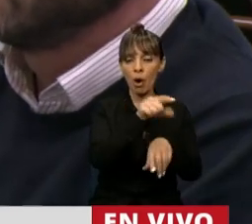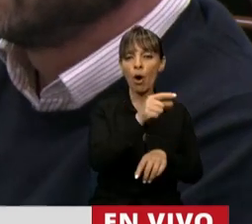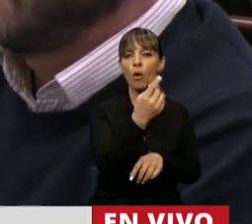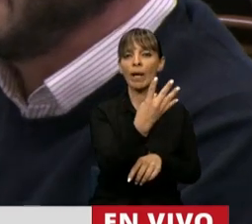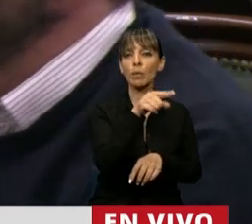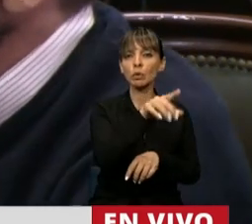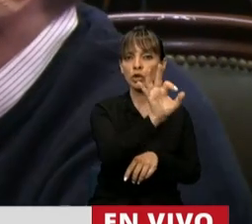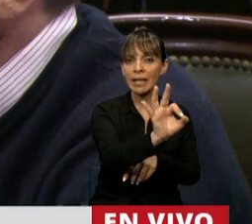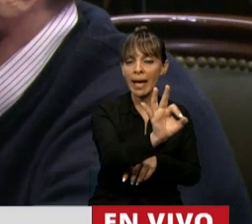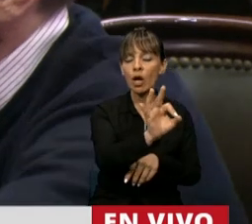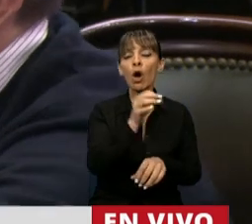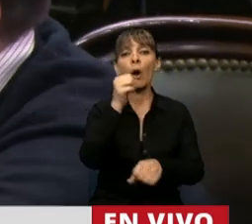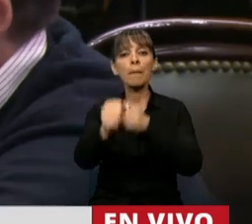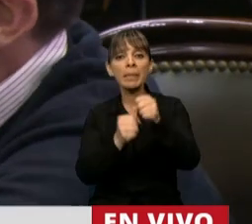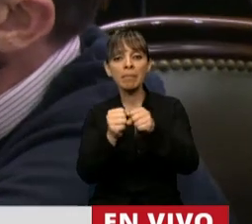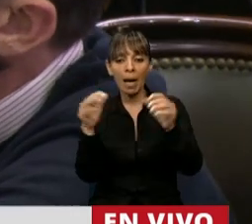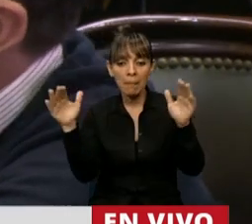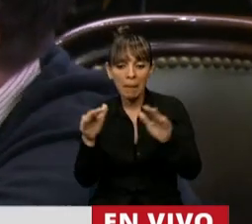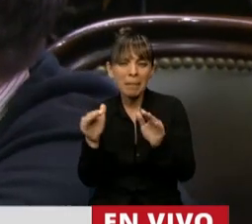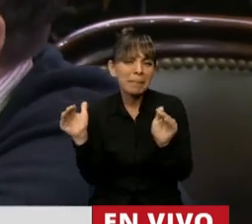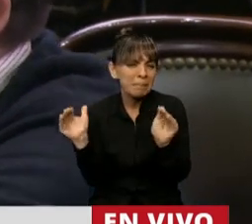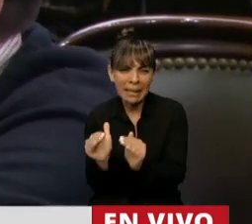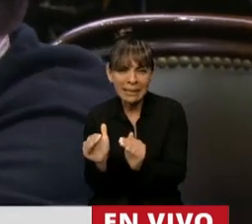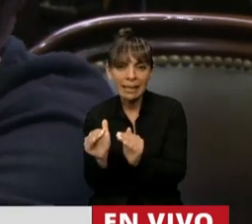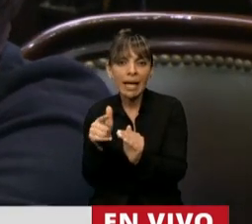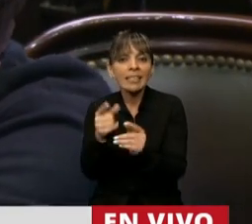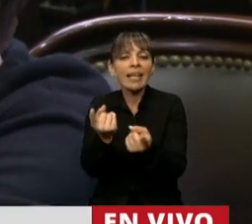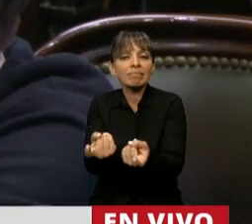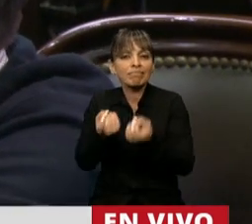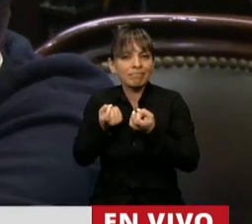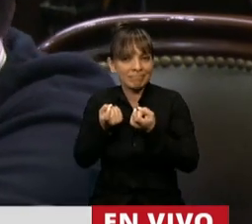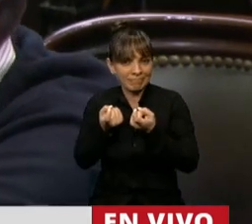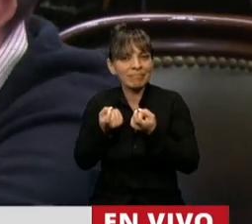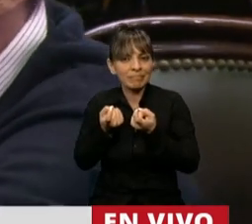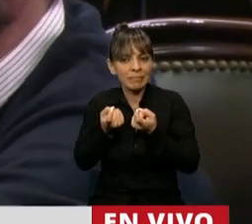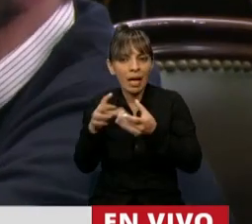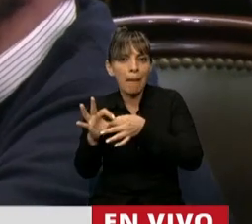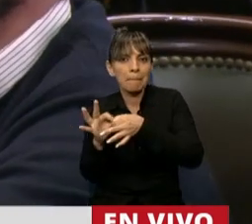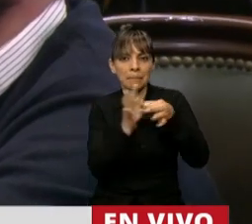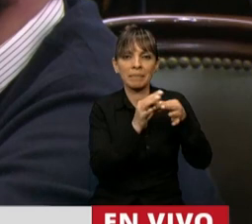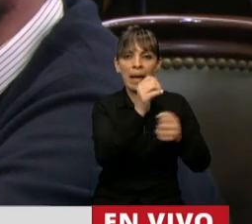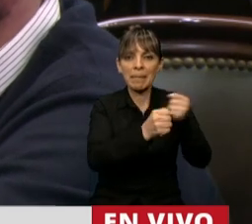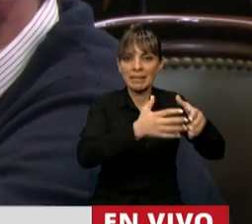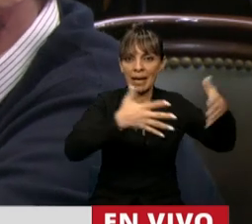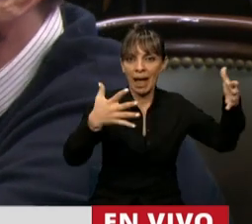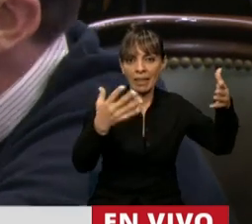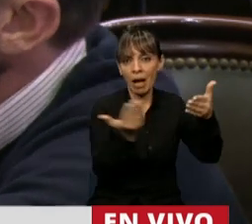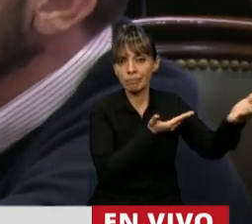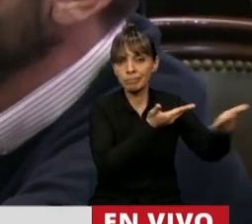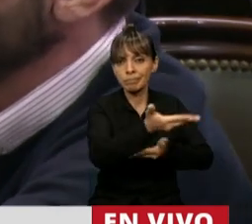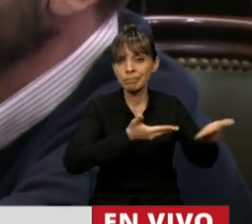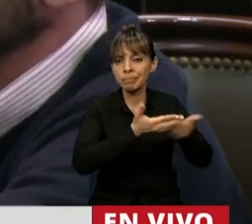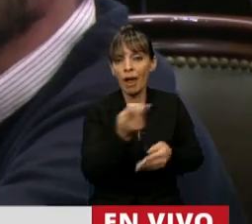4.0, las pymes, las startups, usan y necesitan a las grandes empresas